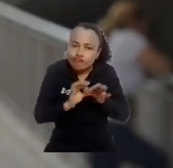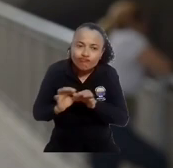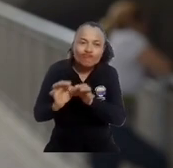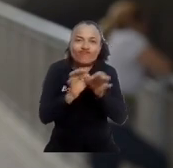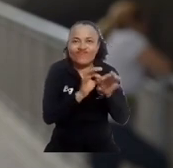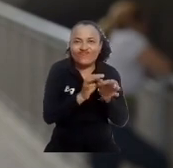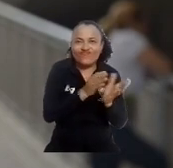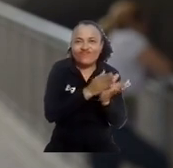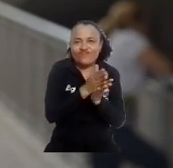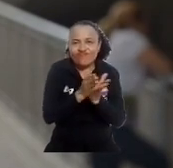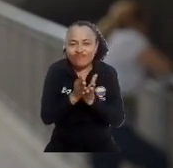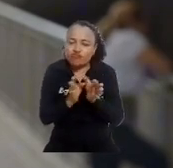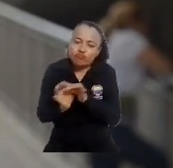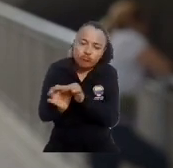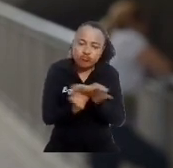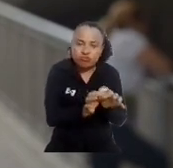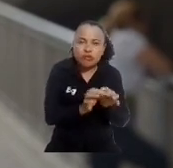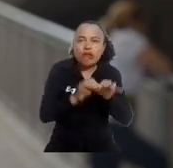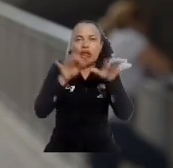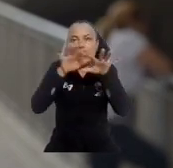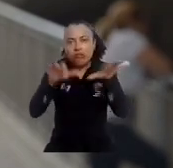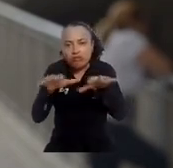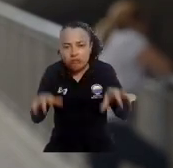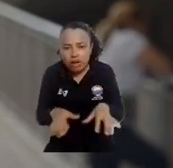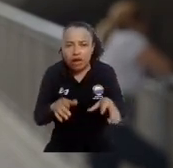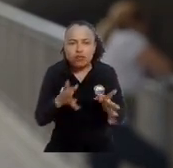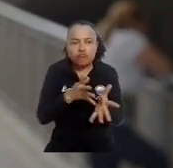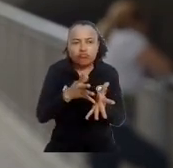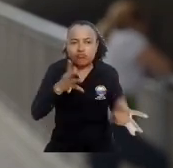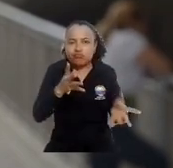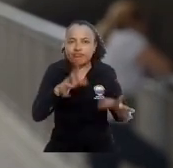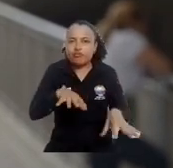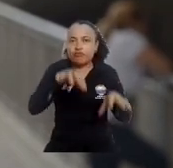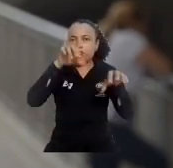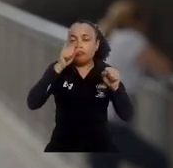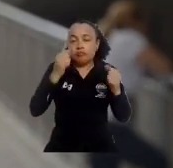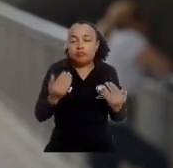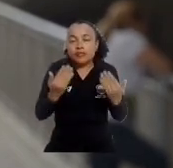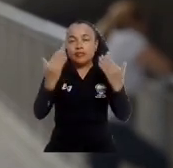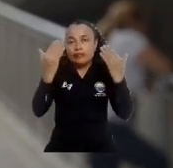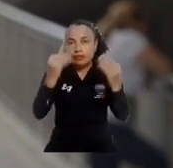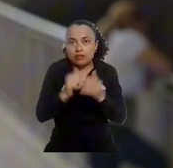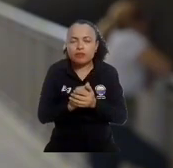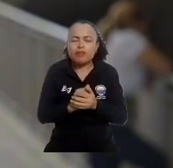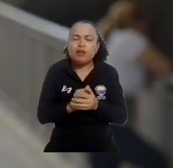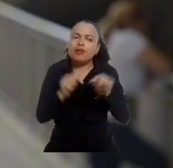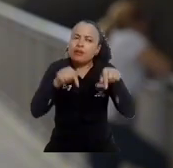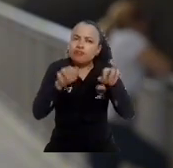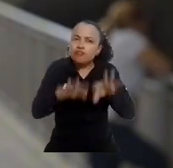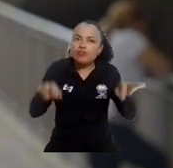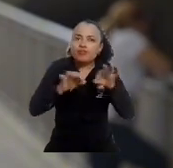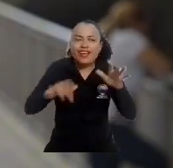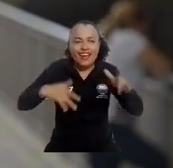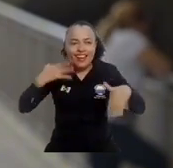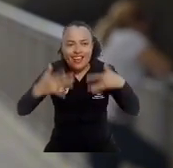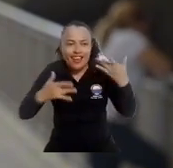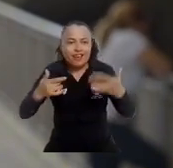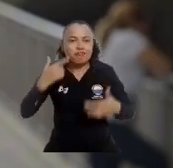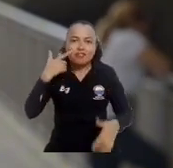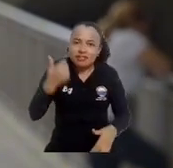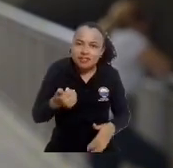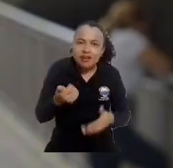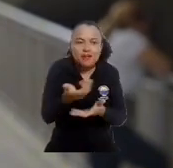nos unimos como programa y llevamos a cabo muchas actividades que nos enriquecen a nosotros y que es un momento